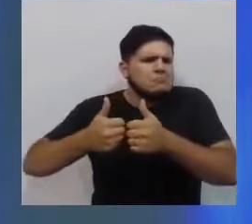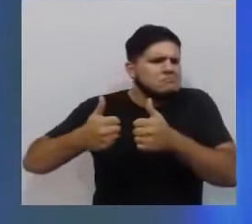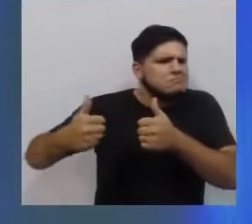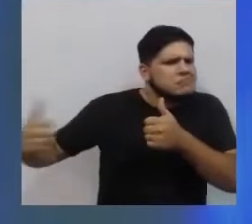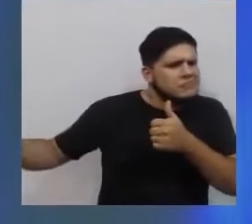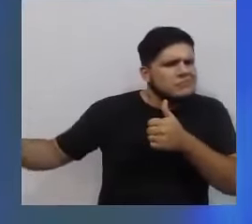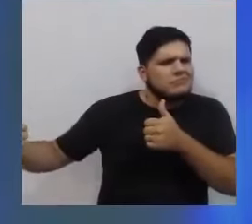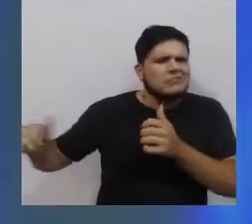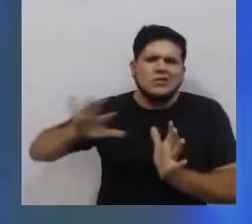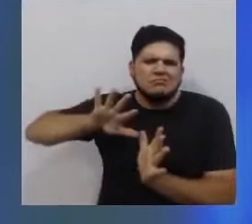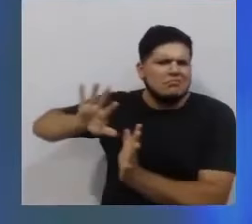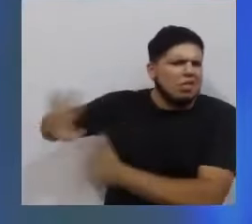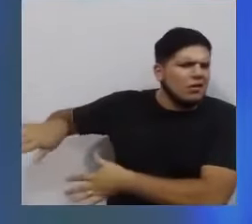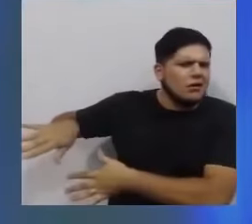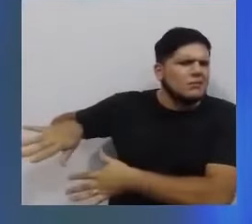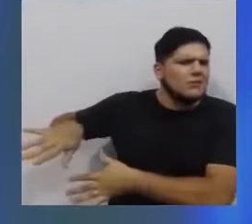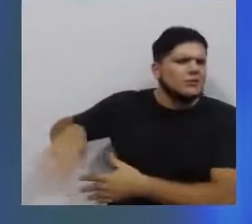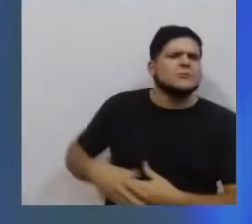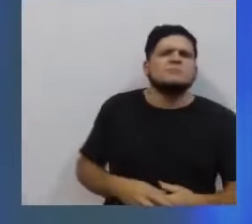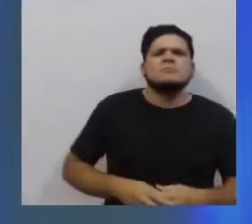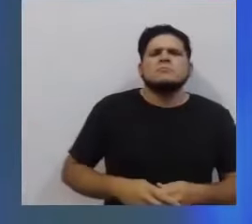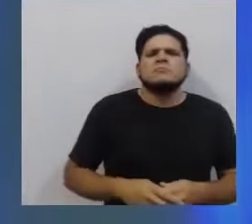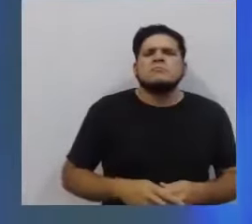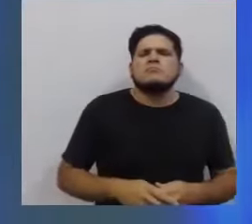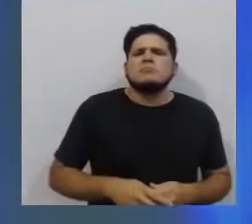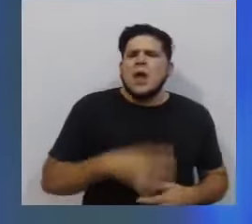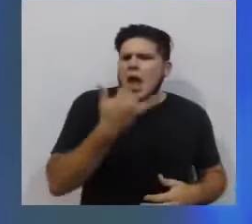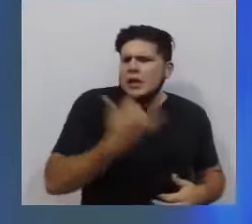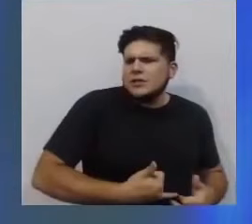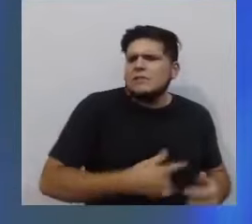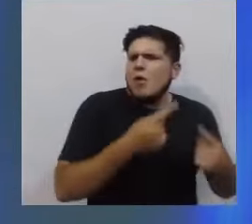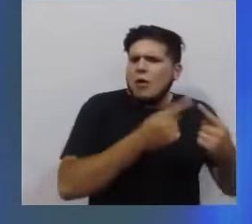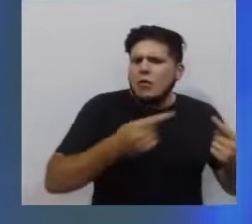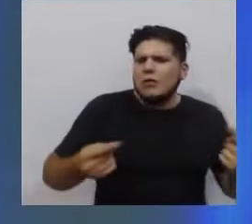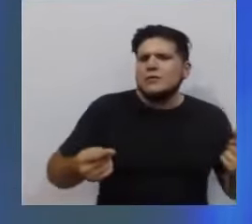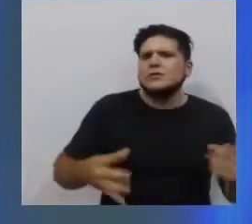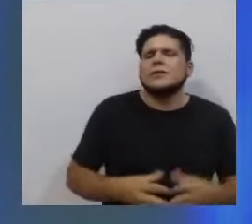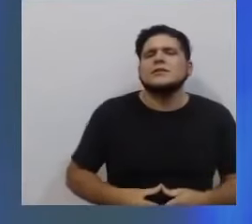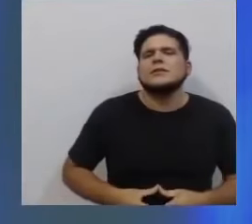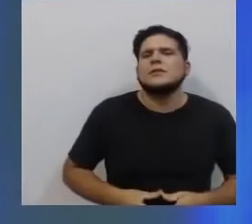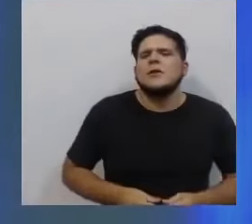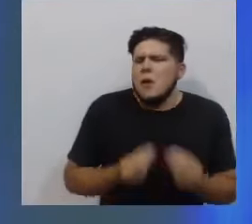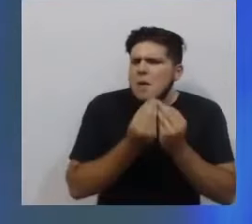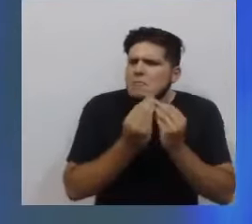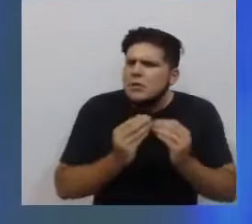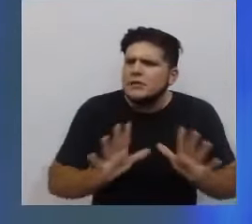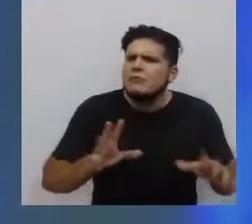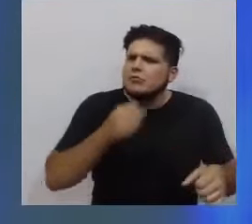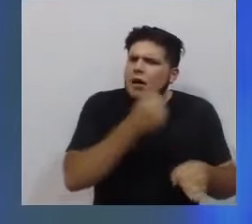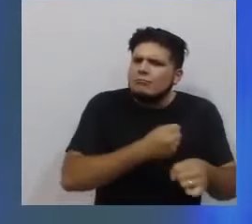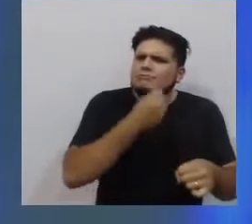consultas de adiós o de repente alguien te consulta o te hace esa pregunta consultas te